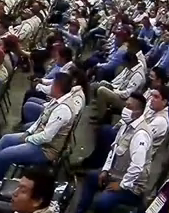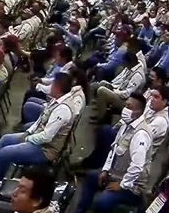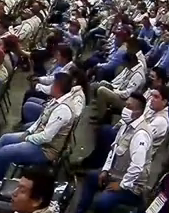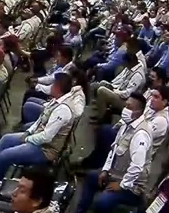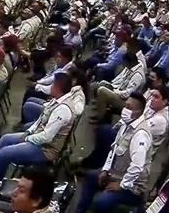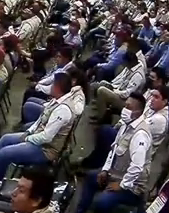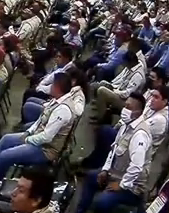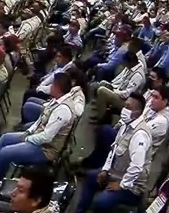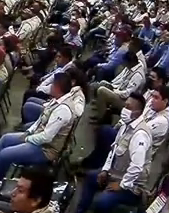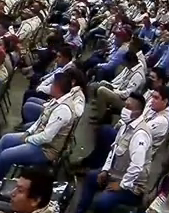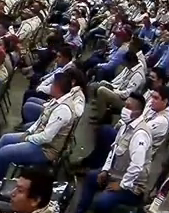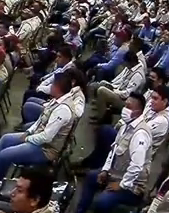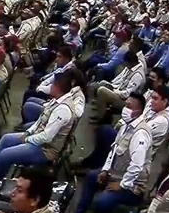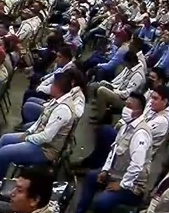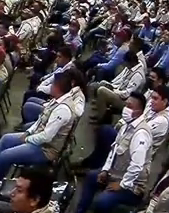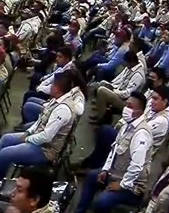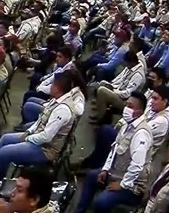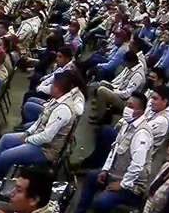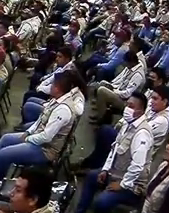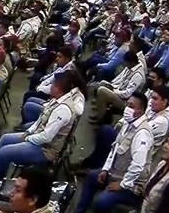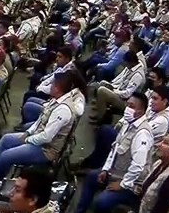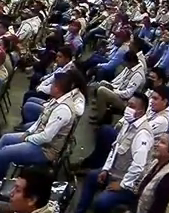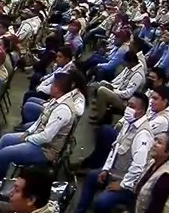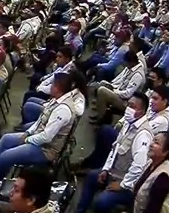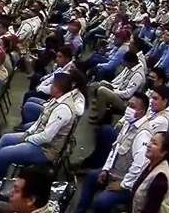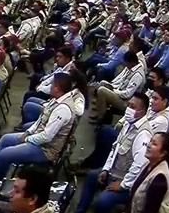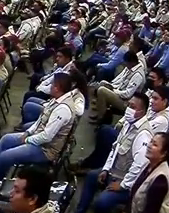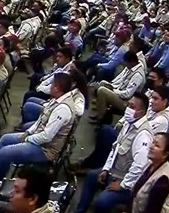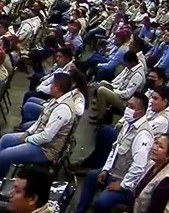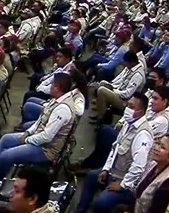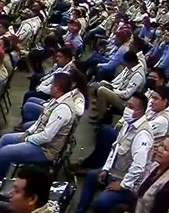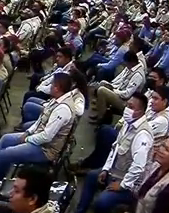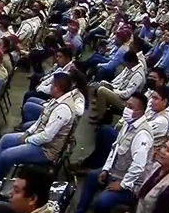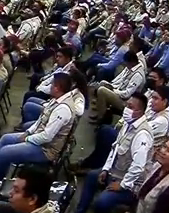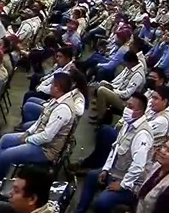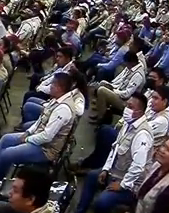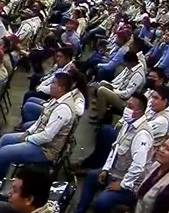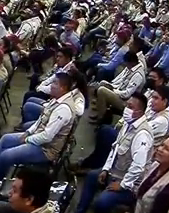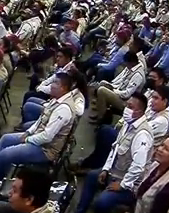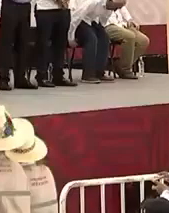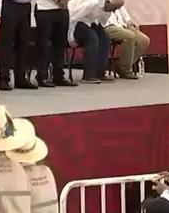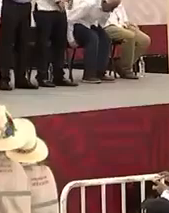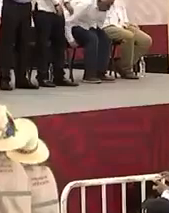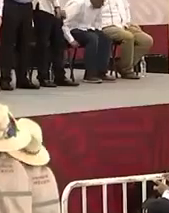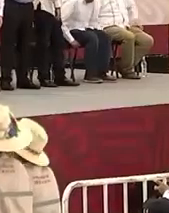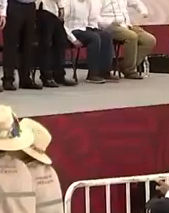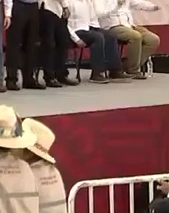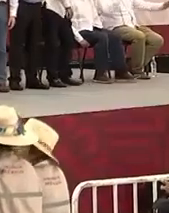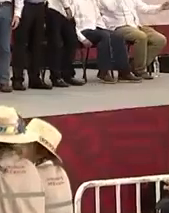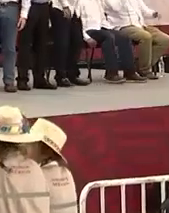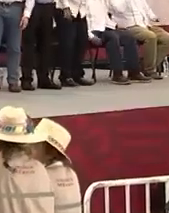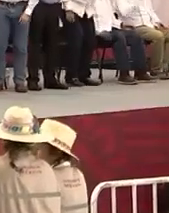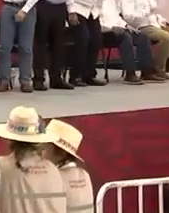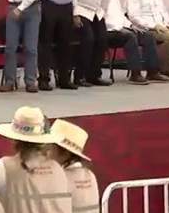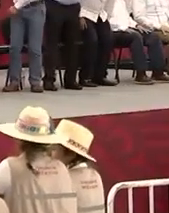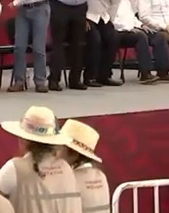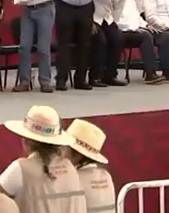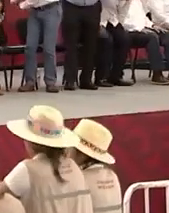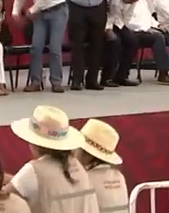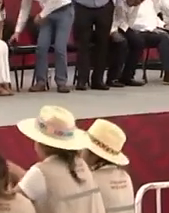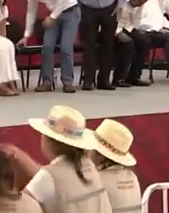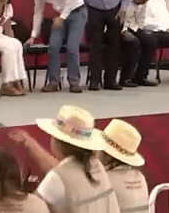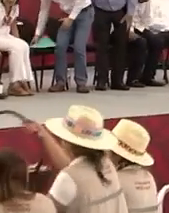Procedemos con el mensaje de bienvenida a cargo del gobernador constitucional del estado de Veracruz, ingeniero Cuitláhuac